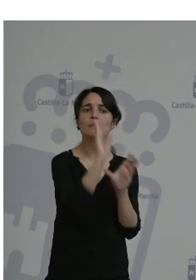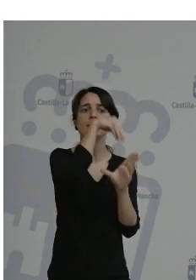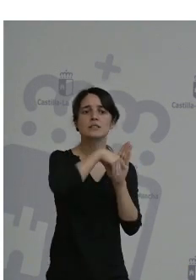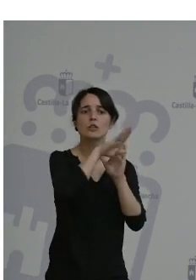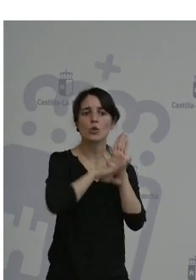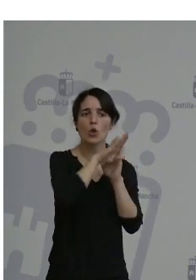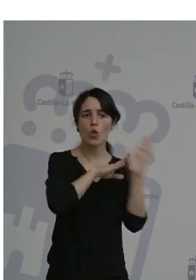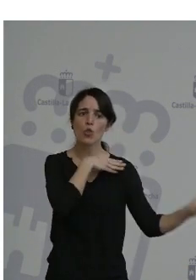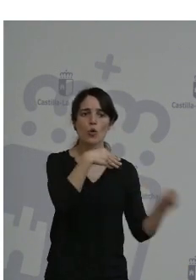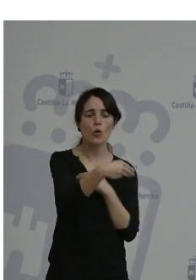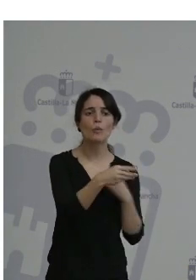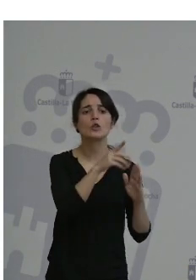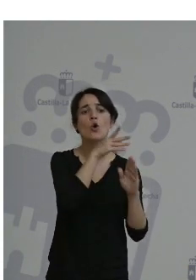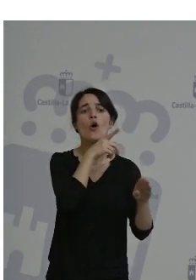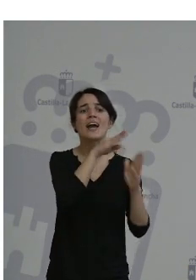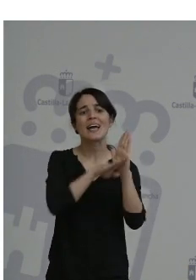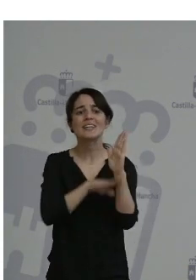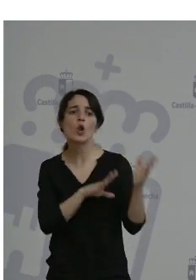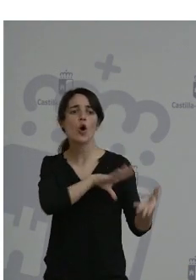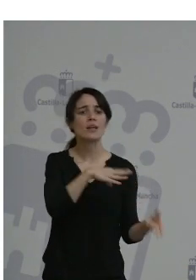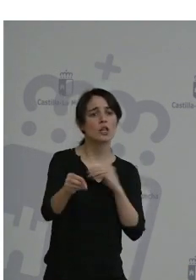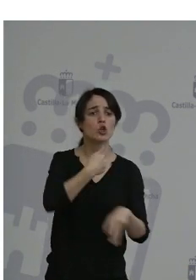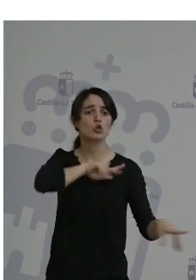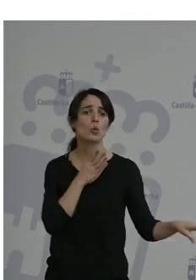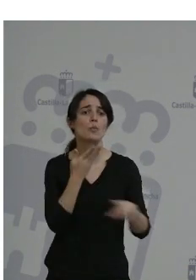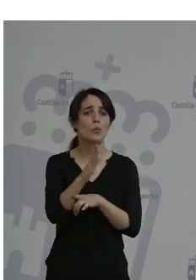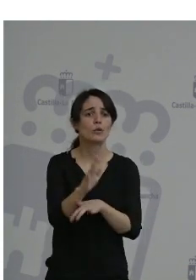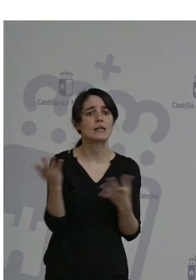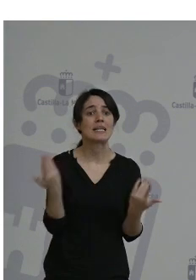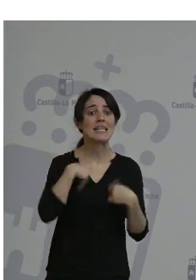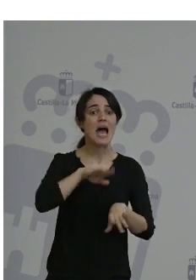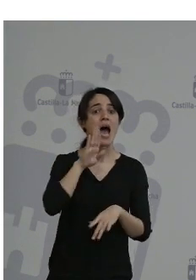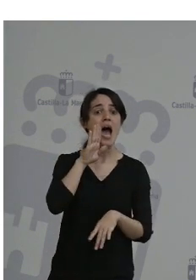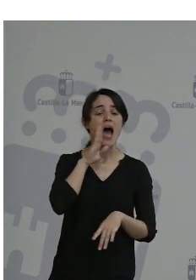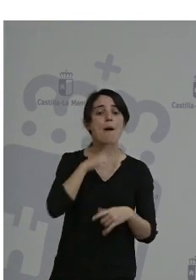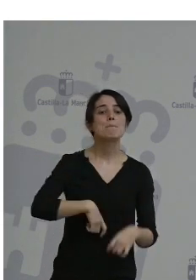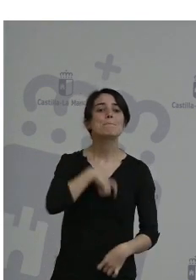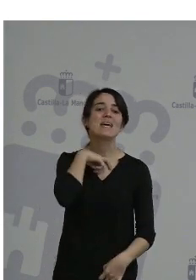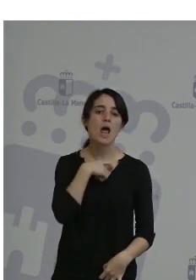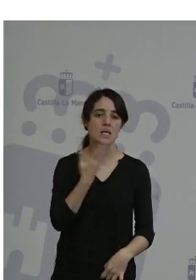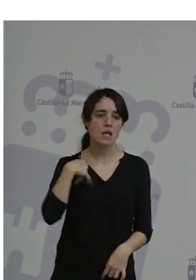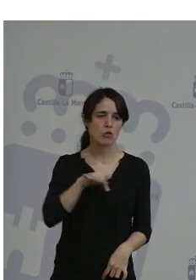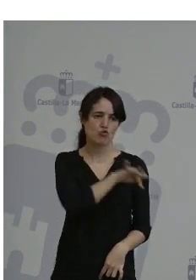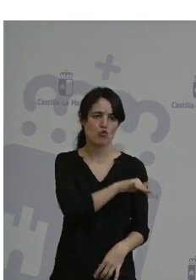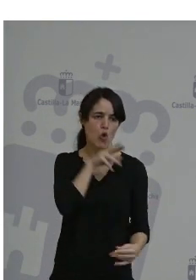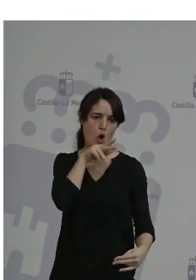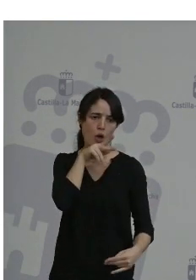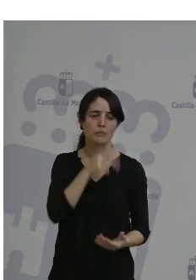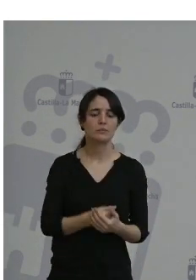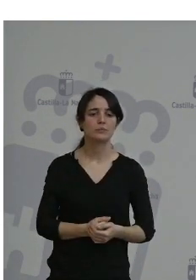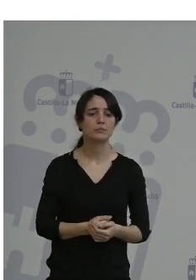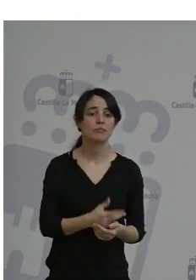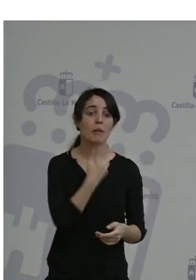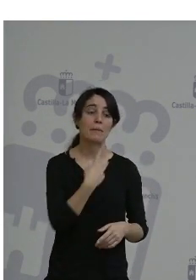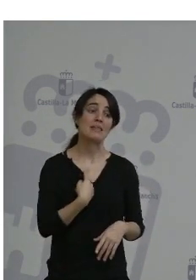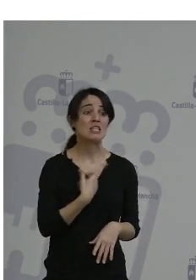adaptaciones que nosotros proponemos, a las cuales ya ha hecho también referencia Luis Perales en su intervención. Como me indican que vamos